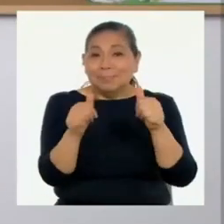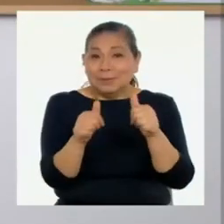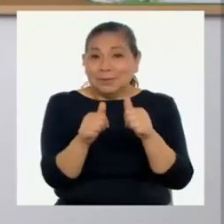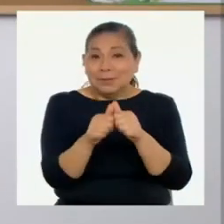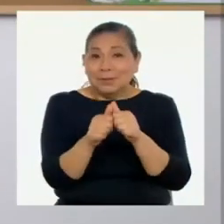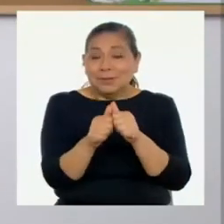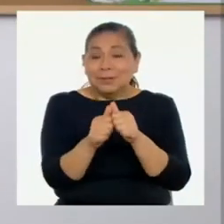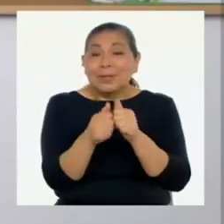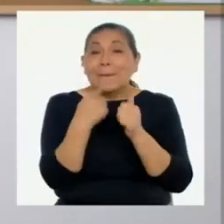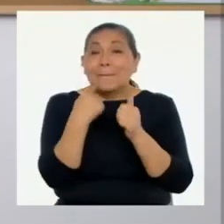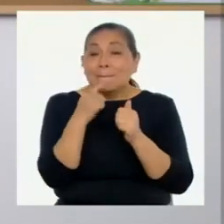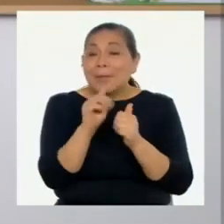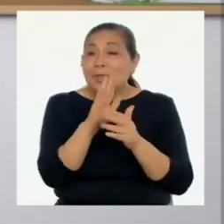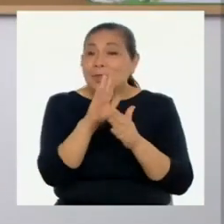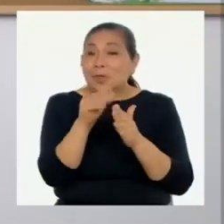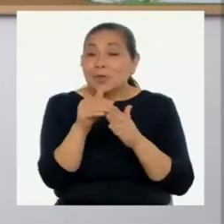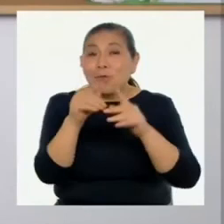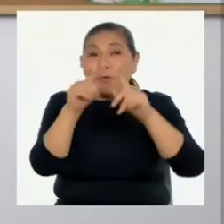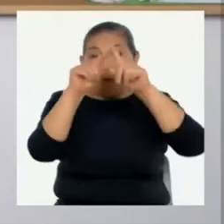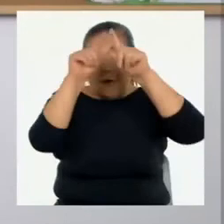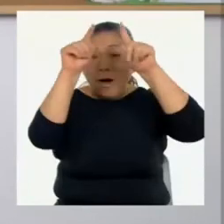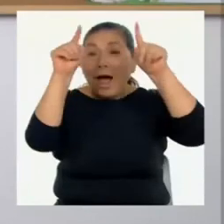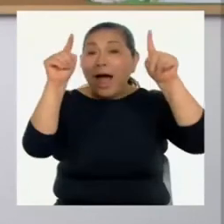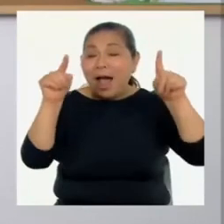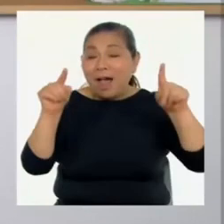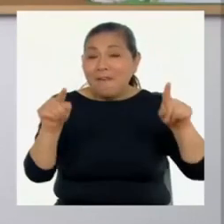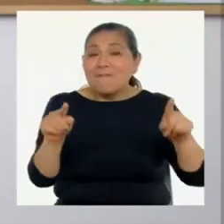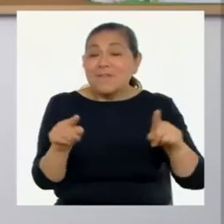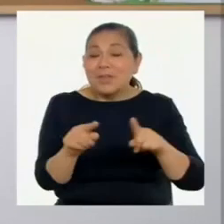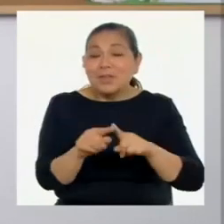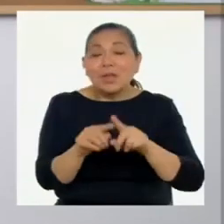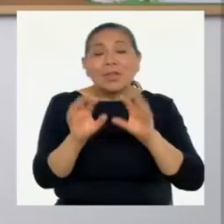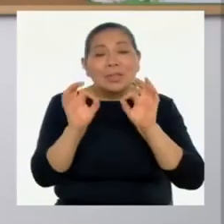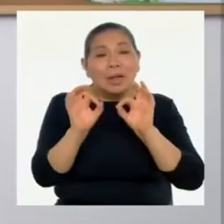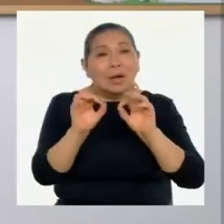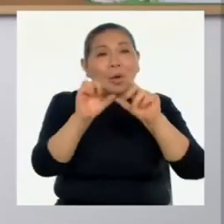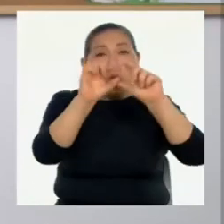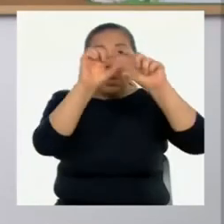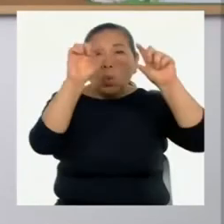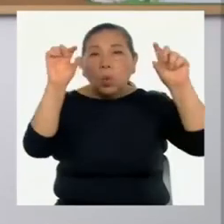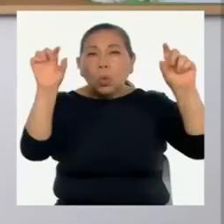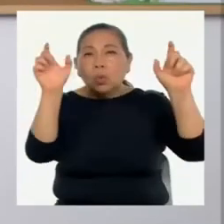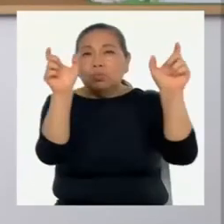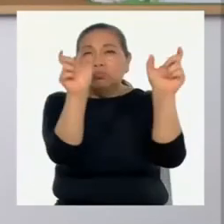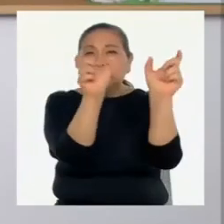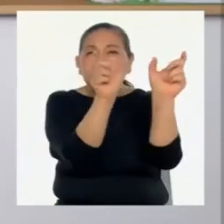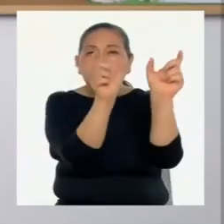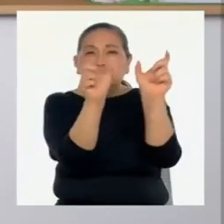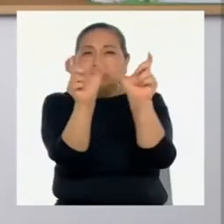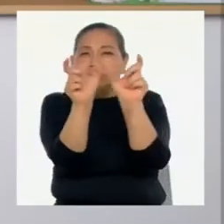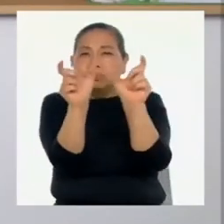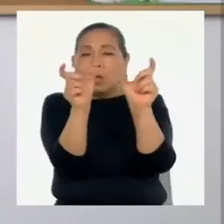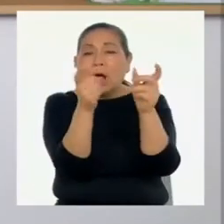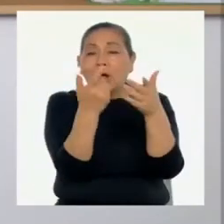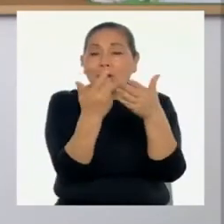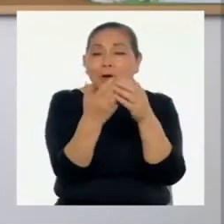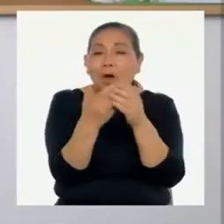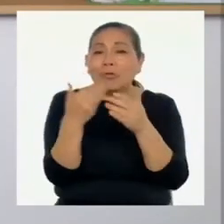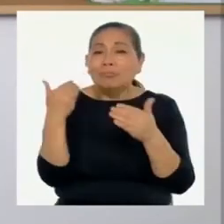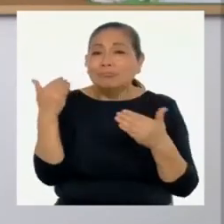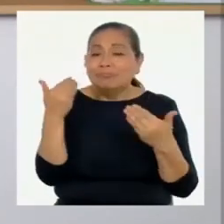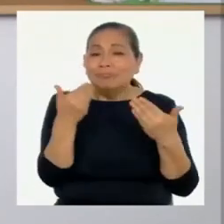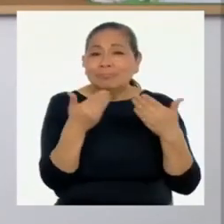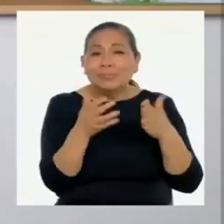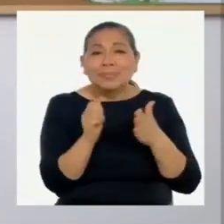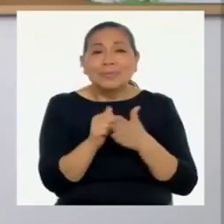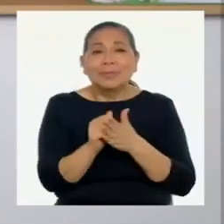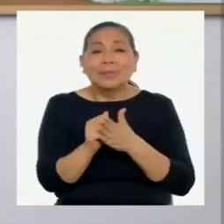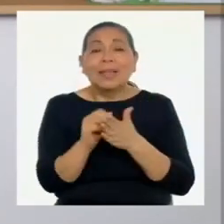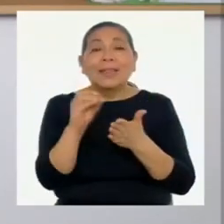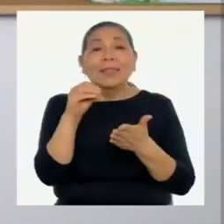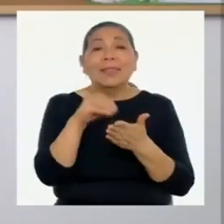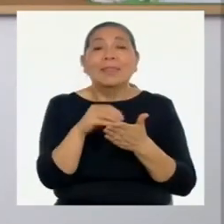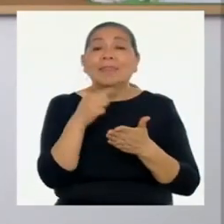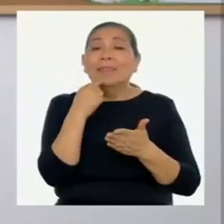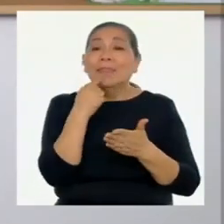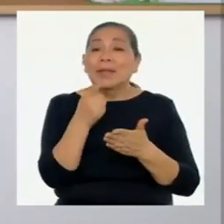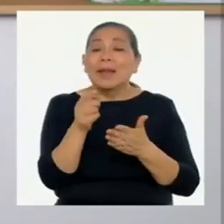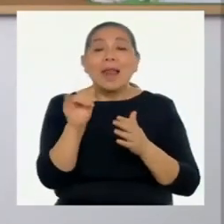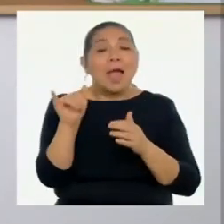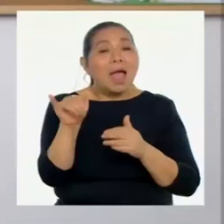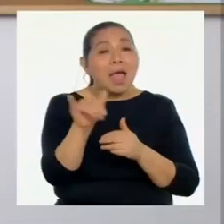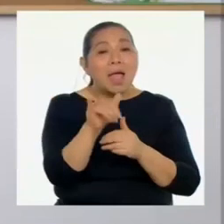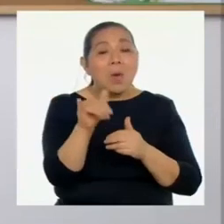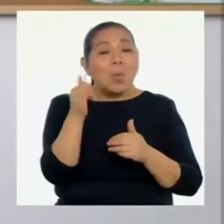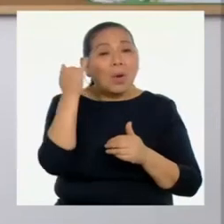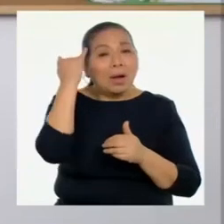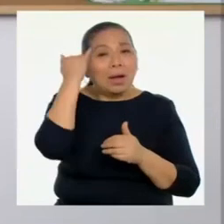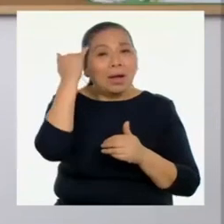imágenes y el eslogan de tu afiche deben ser coherentes en el sentido de que contribuyen a plantear